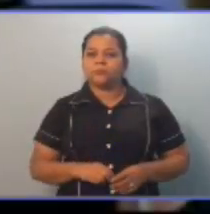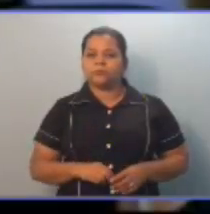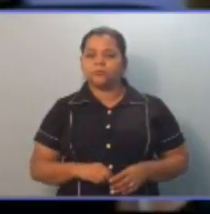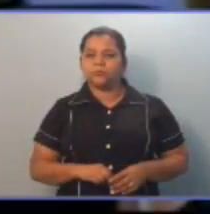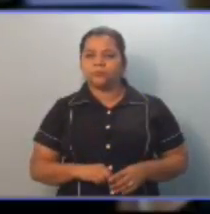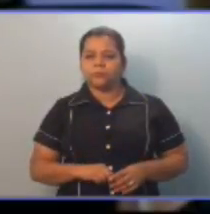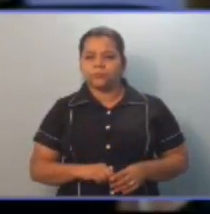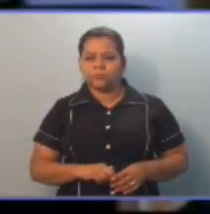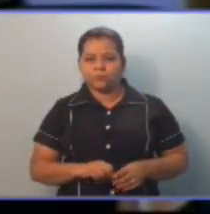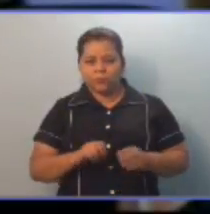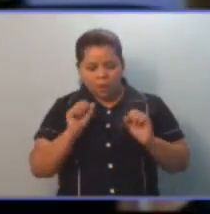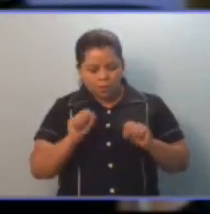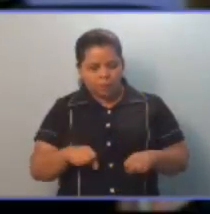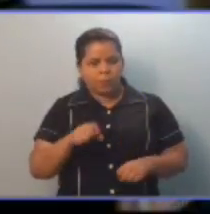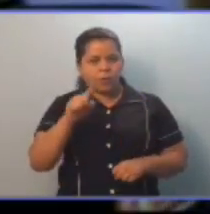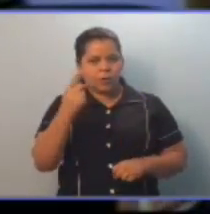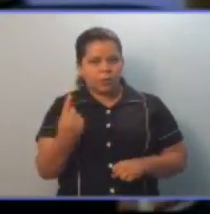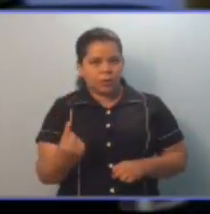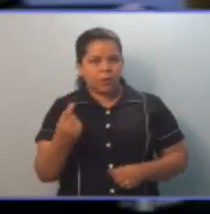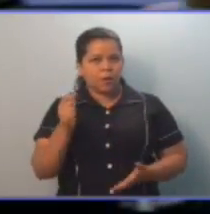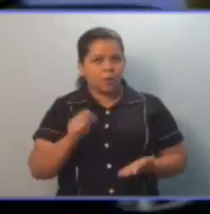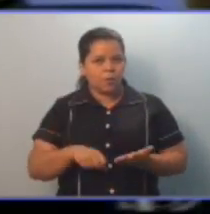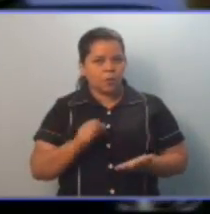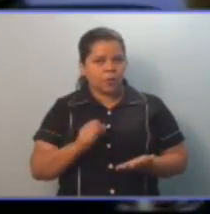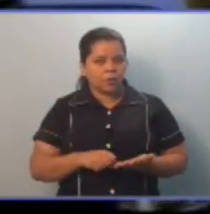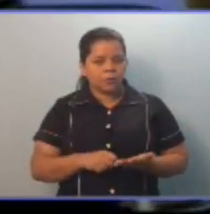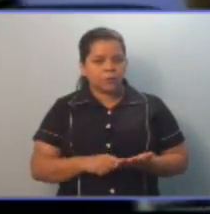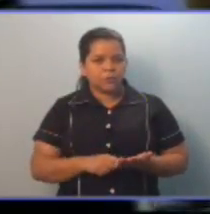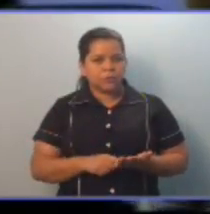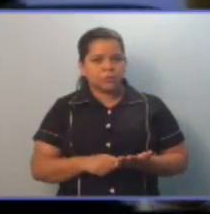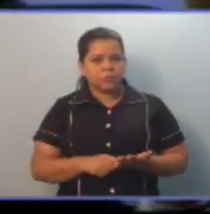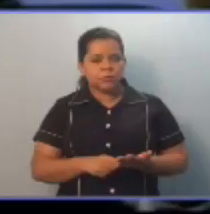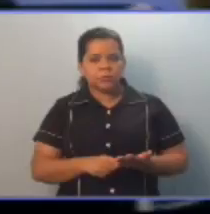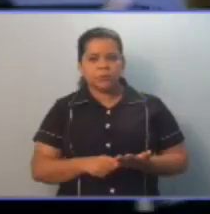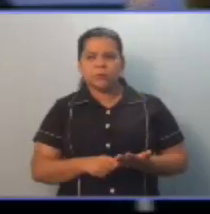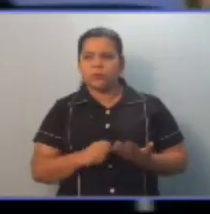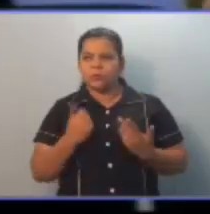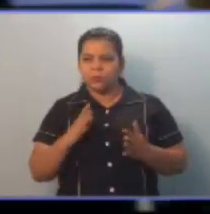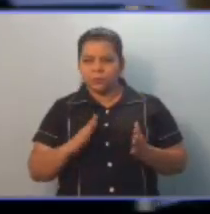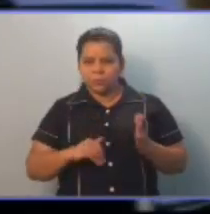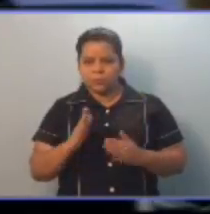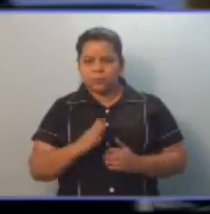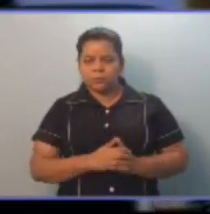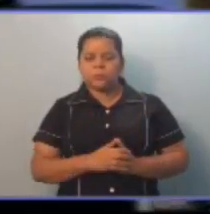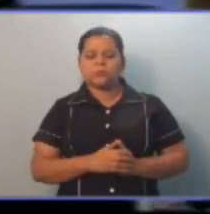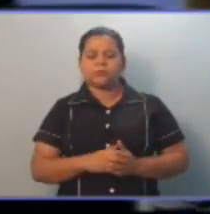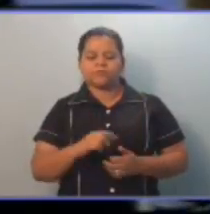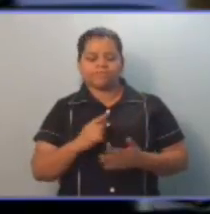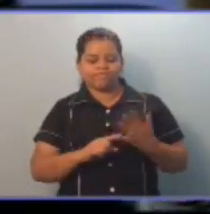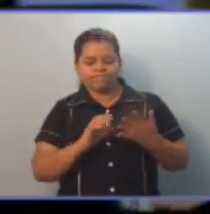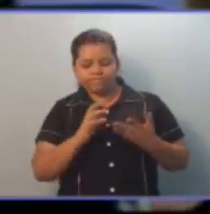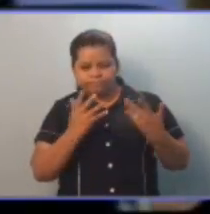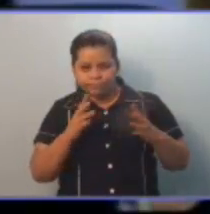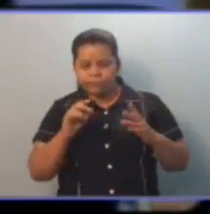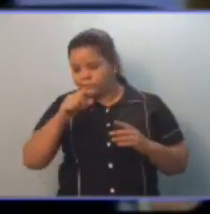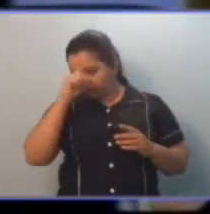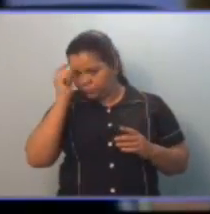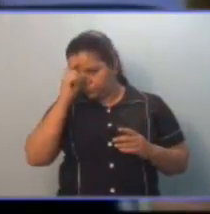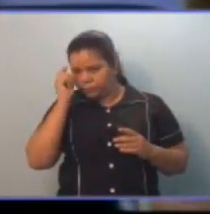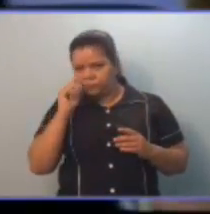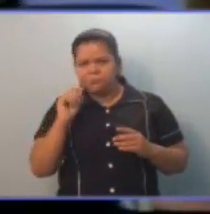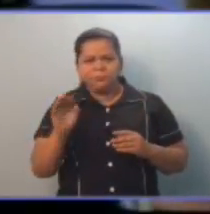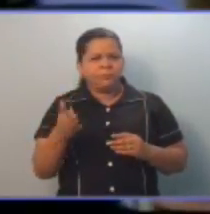puede un juez, sin consulta con la sociedad en la cual se desenvuelve, sin